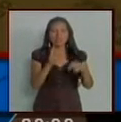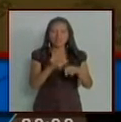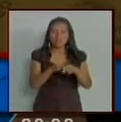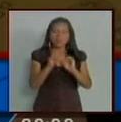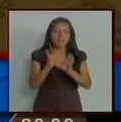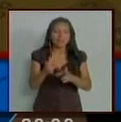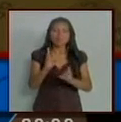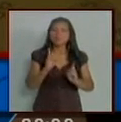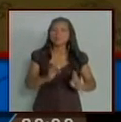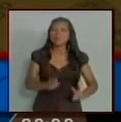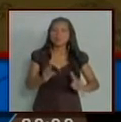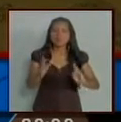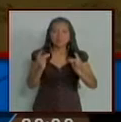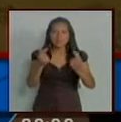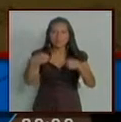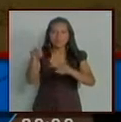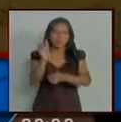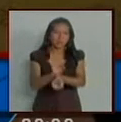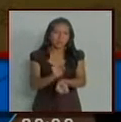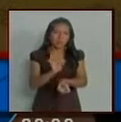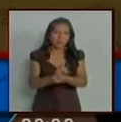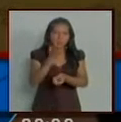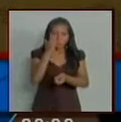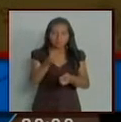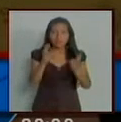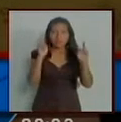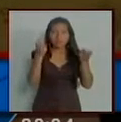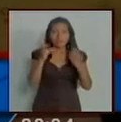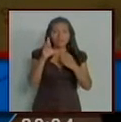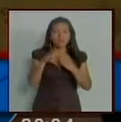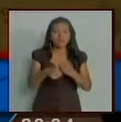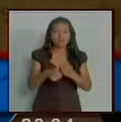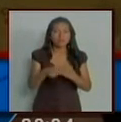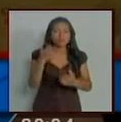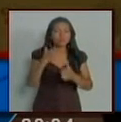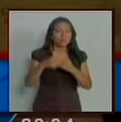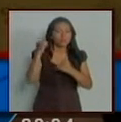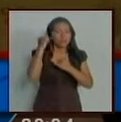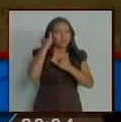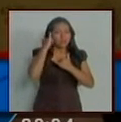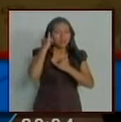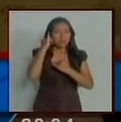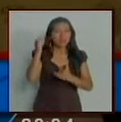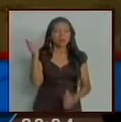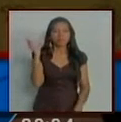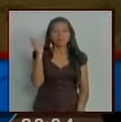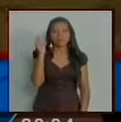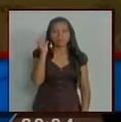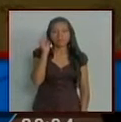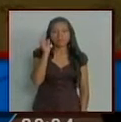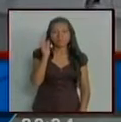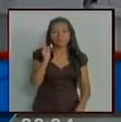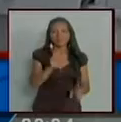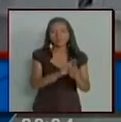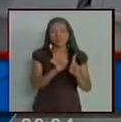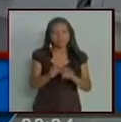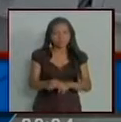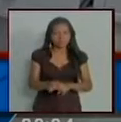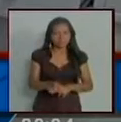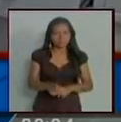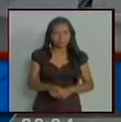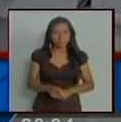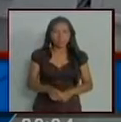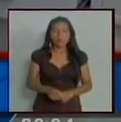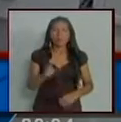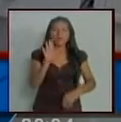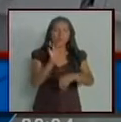tiempo, llevarlo inmediatamente al médico, porque eso es una causa de una lesión del tímpano. No